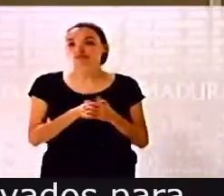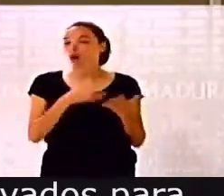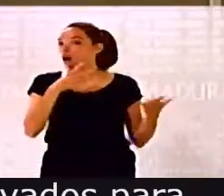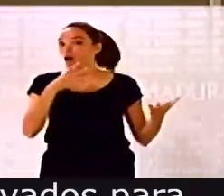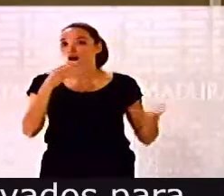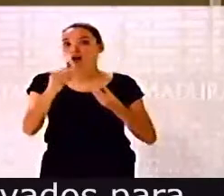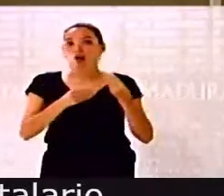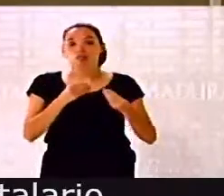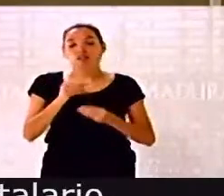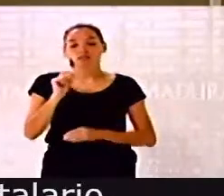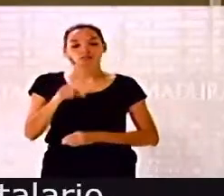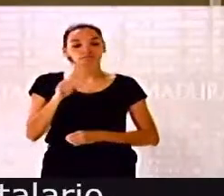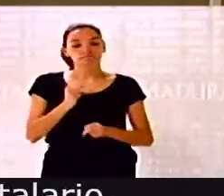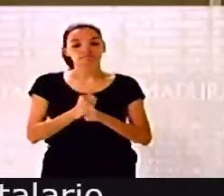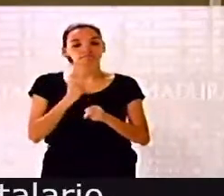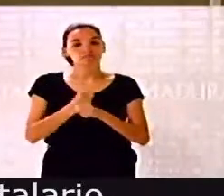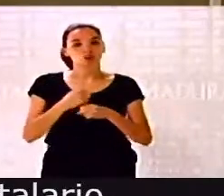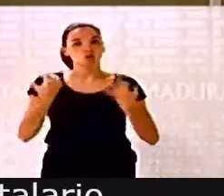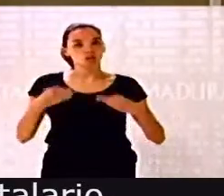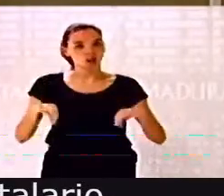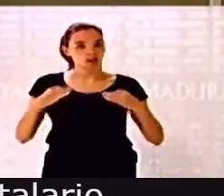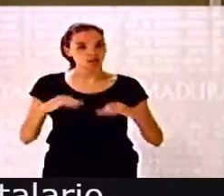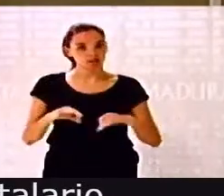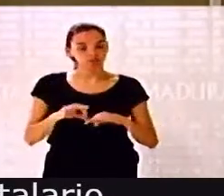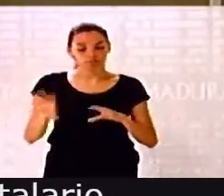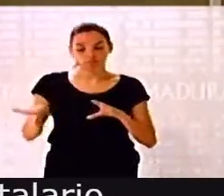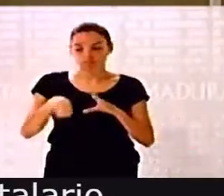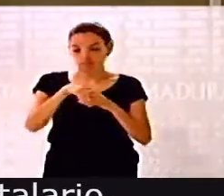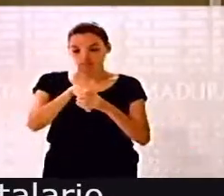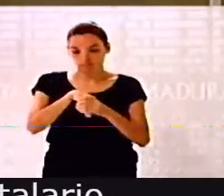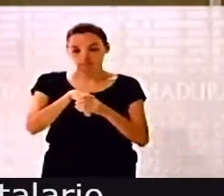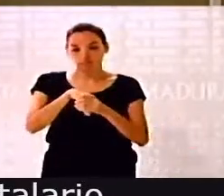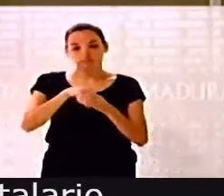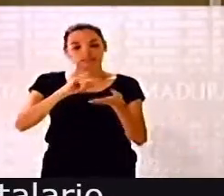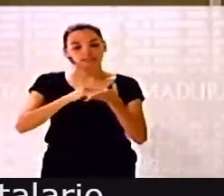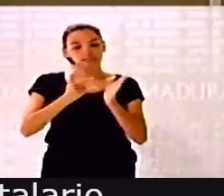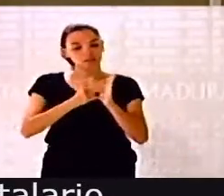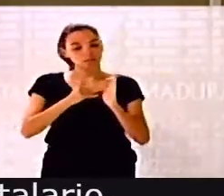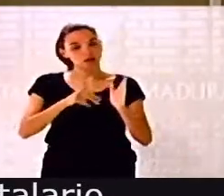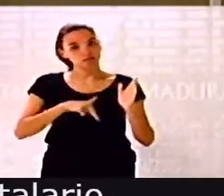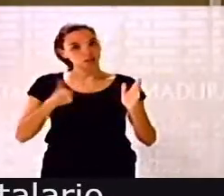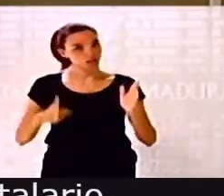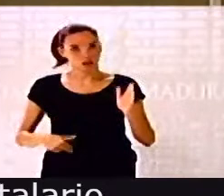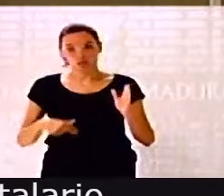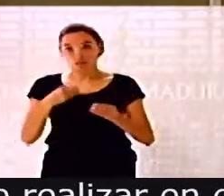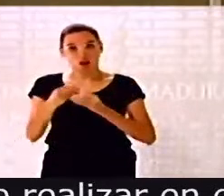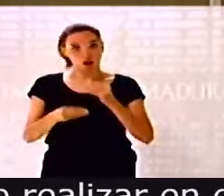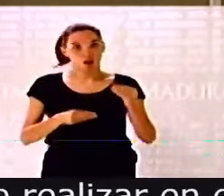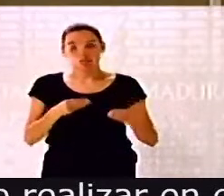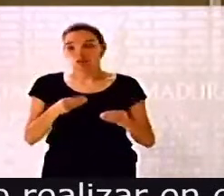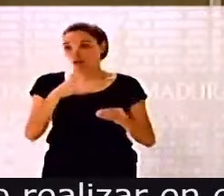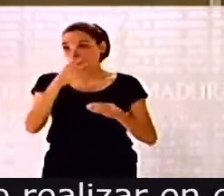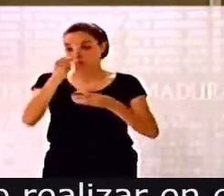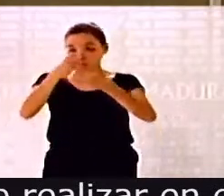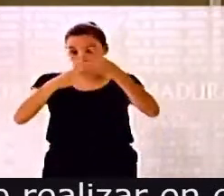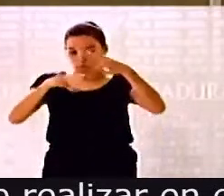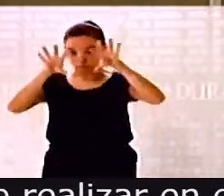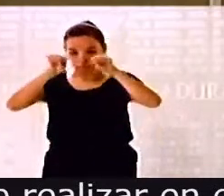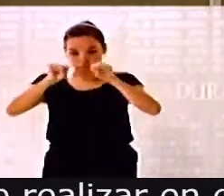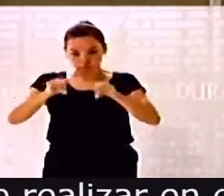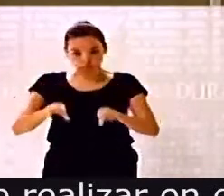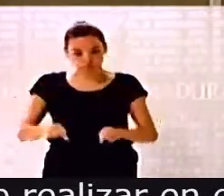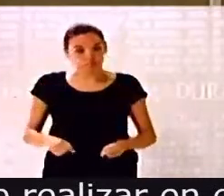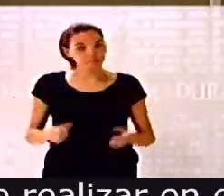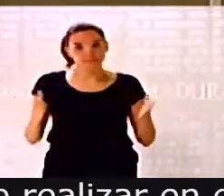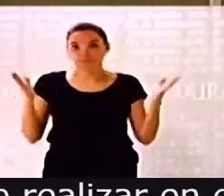la actividad ordinaria que se tiene que realizar dentro del sistema sanitario, puesto que no tenemos ningún colapso